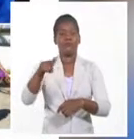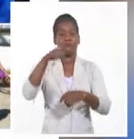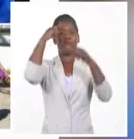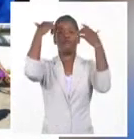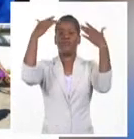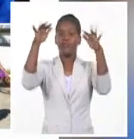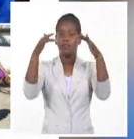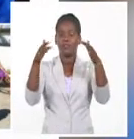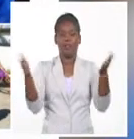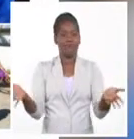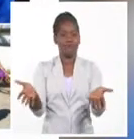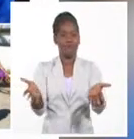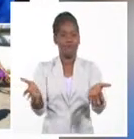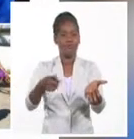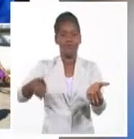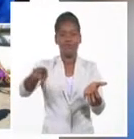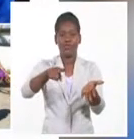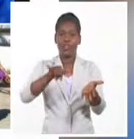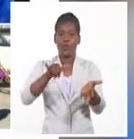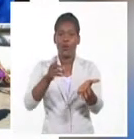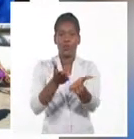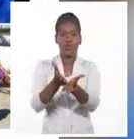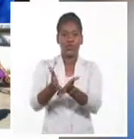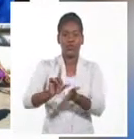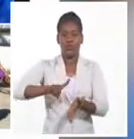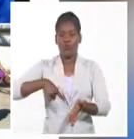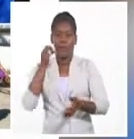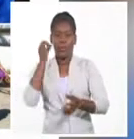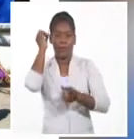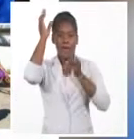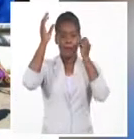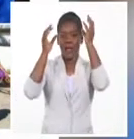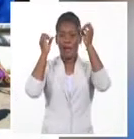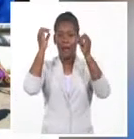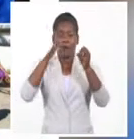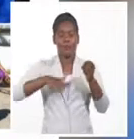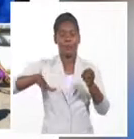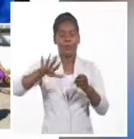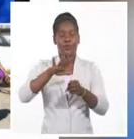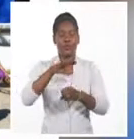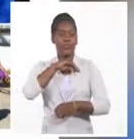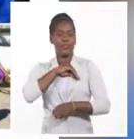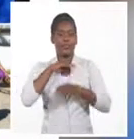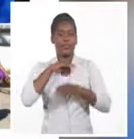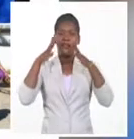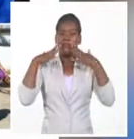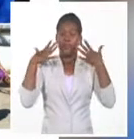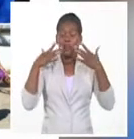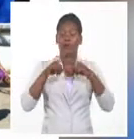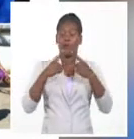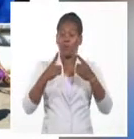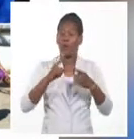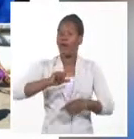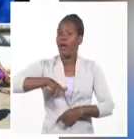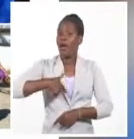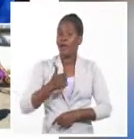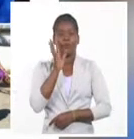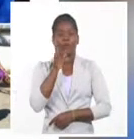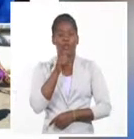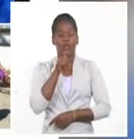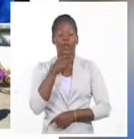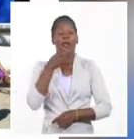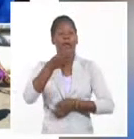los barrios, también desde la sensibilidad que despierte el arte, apuntó. Señaló además que en ninguna comunidad, escuela